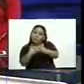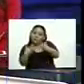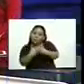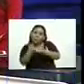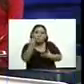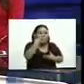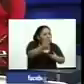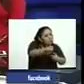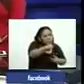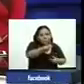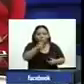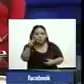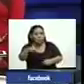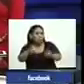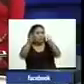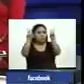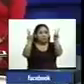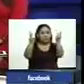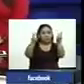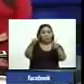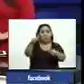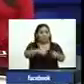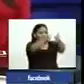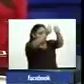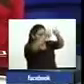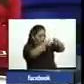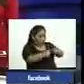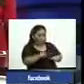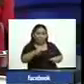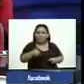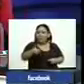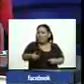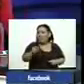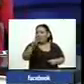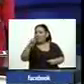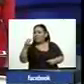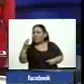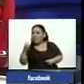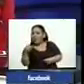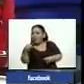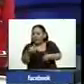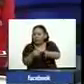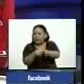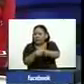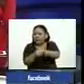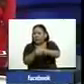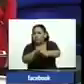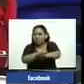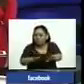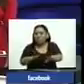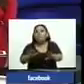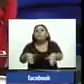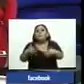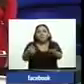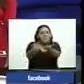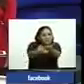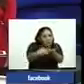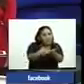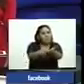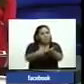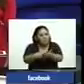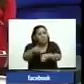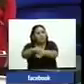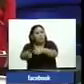cobertura a este tema. Así es, el Presupuesto General de la Nación 2020 está entrando en su recta final. Las discusiones en la Asamblea